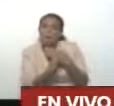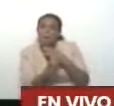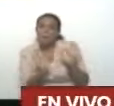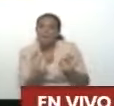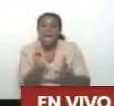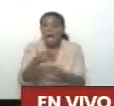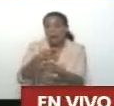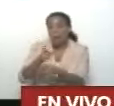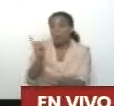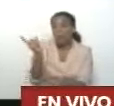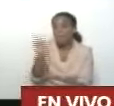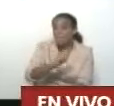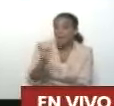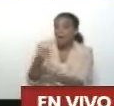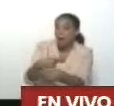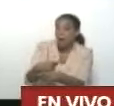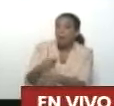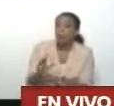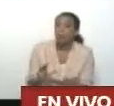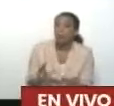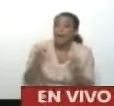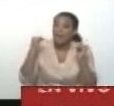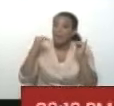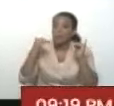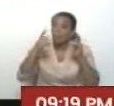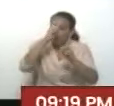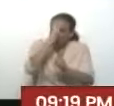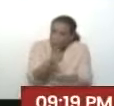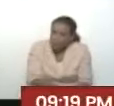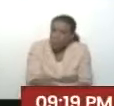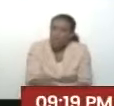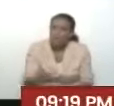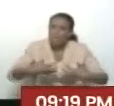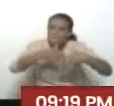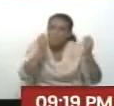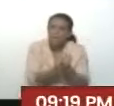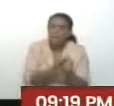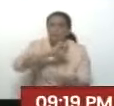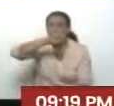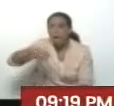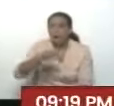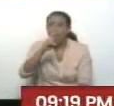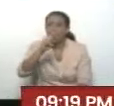agosto tenemos... la gran conmemoración de Junín.